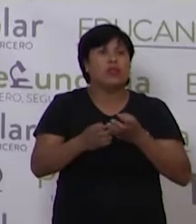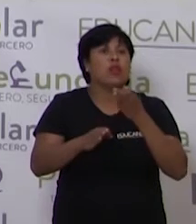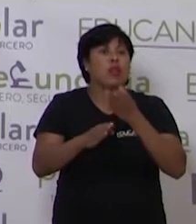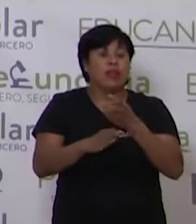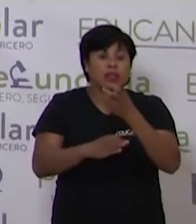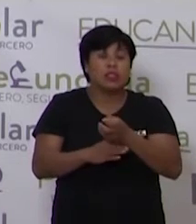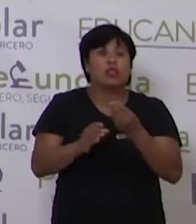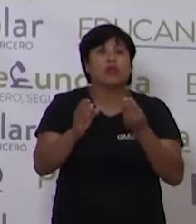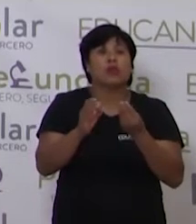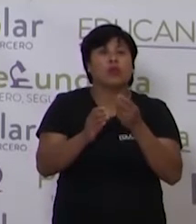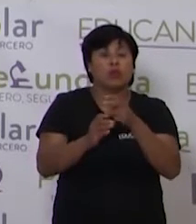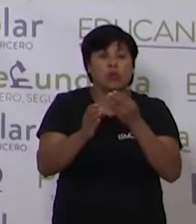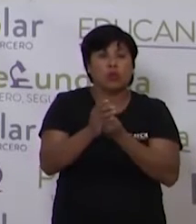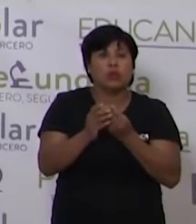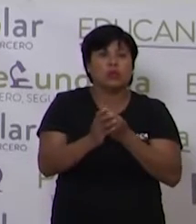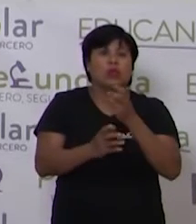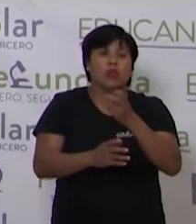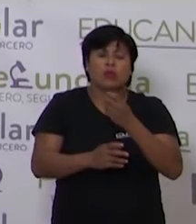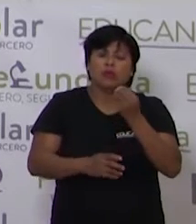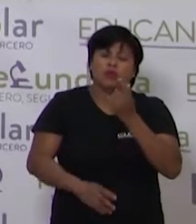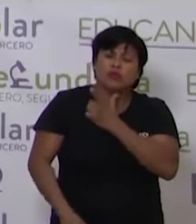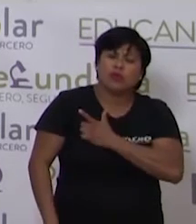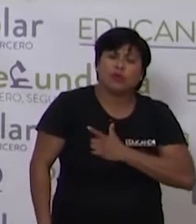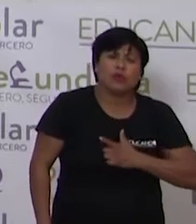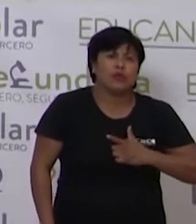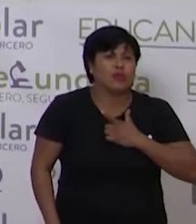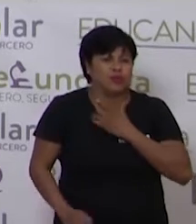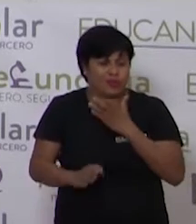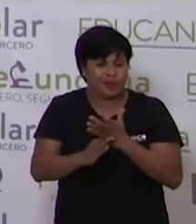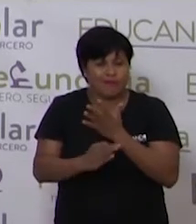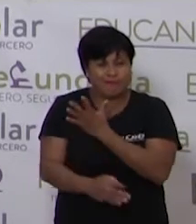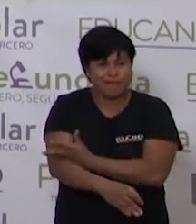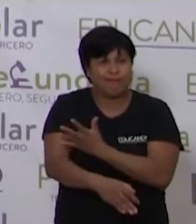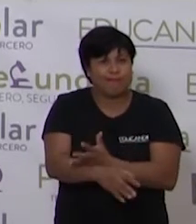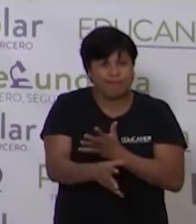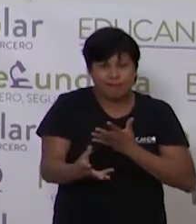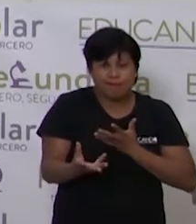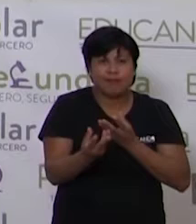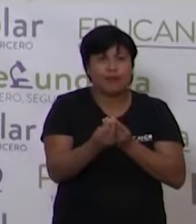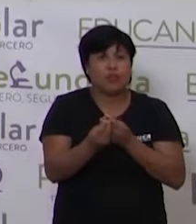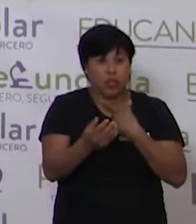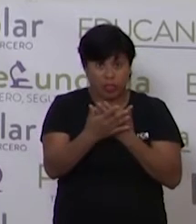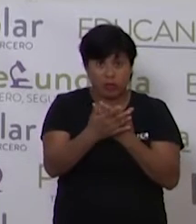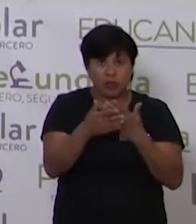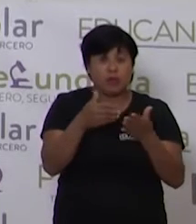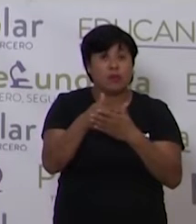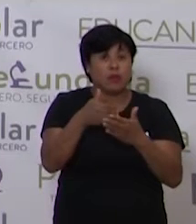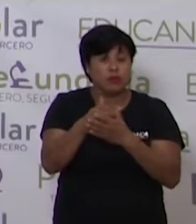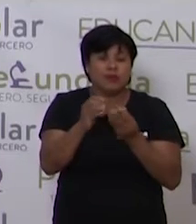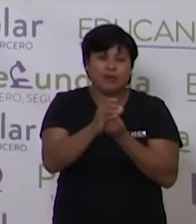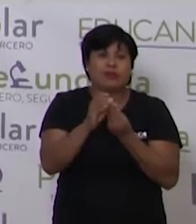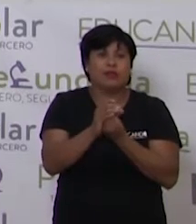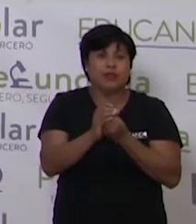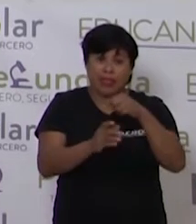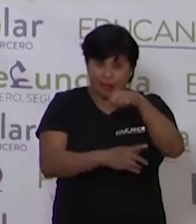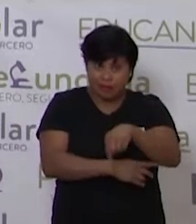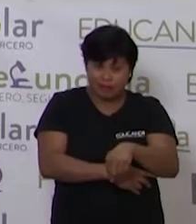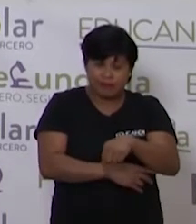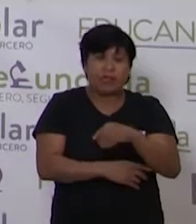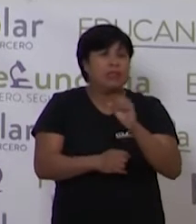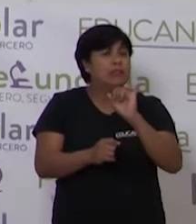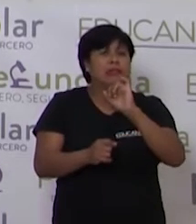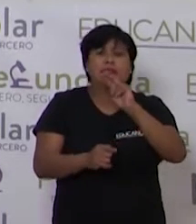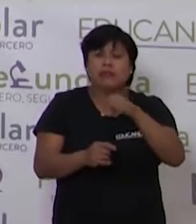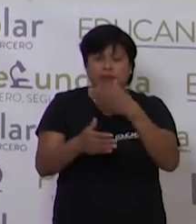es tu programa y me dio mucho gusto haber estado contigo hoy. Yo te espero en la próxima emisión, aquí,